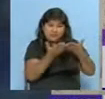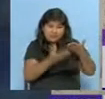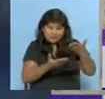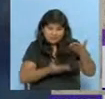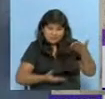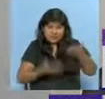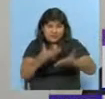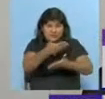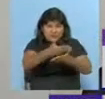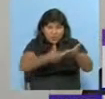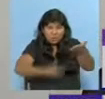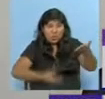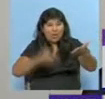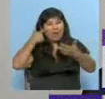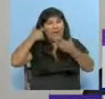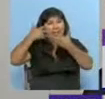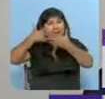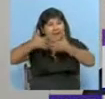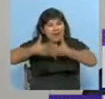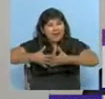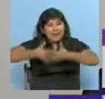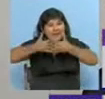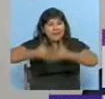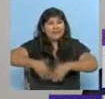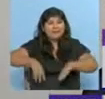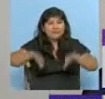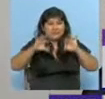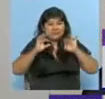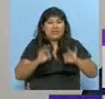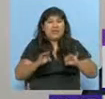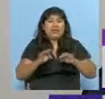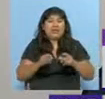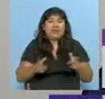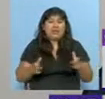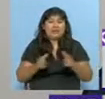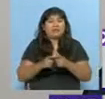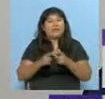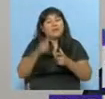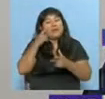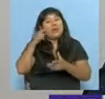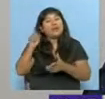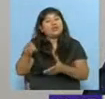reunido la información. Luego habrá que evaluarla y valorarla por parte de los peritos del Ministerio Público.